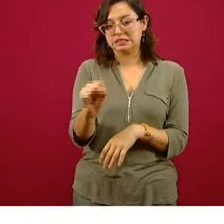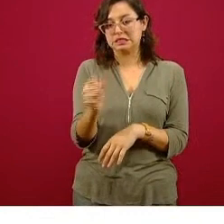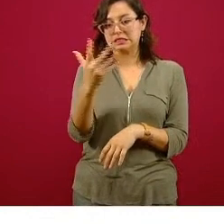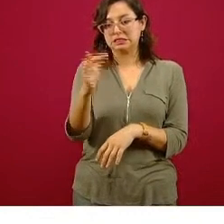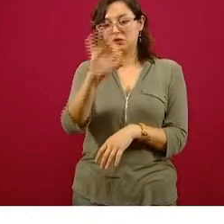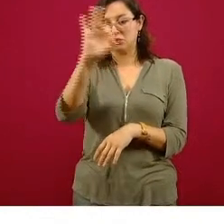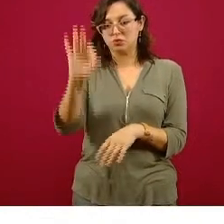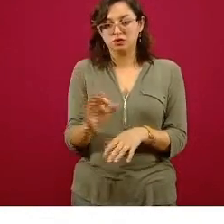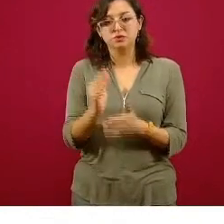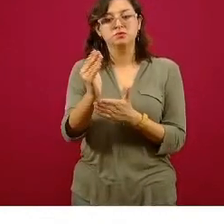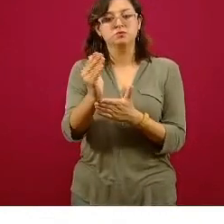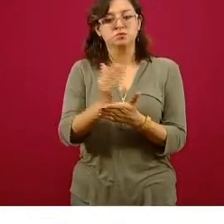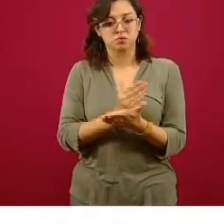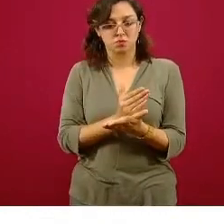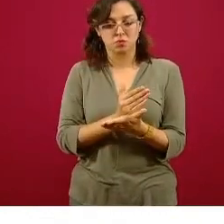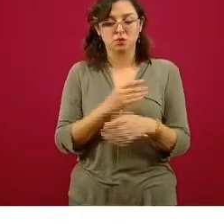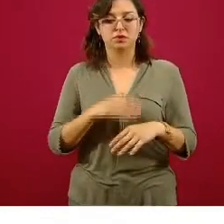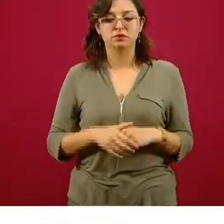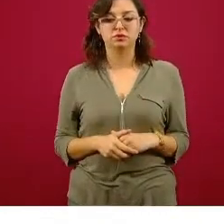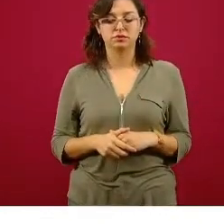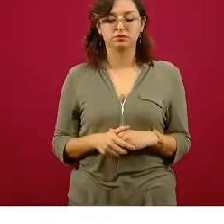65%, pero ya